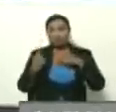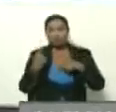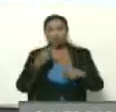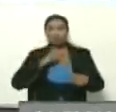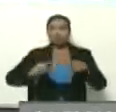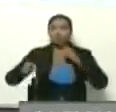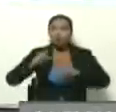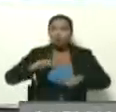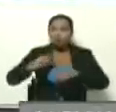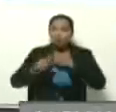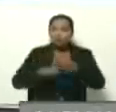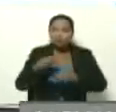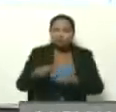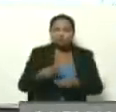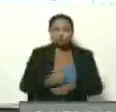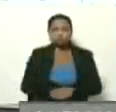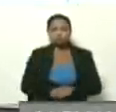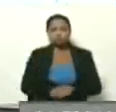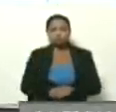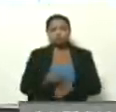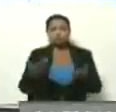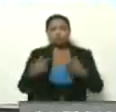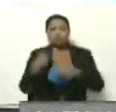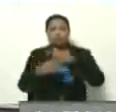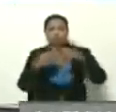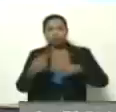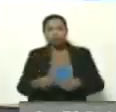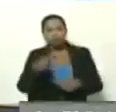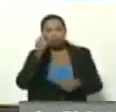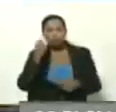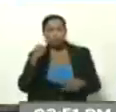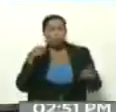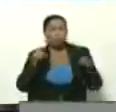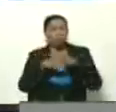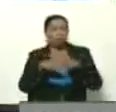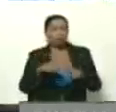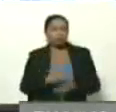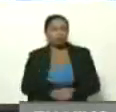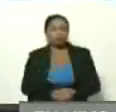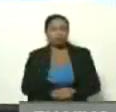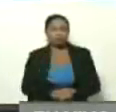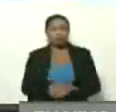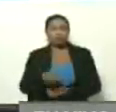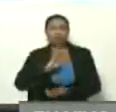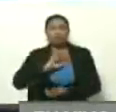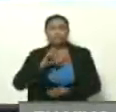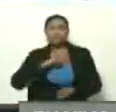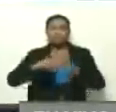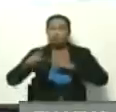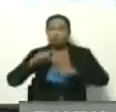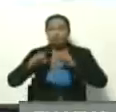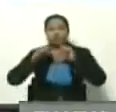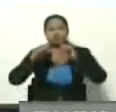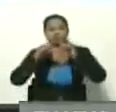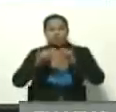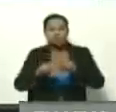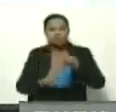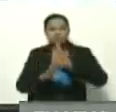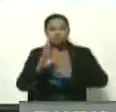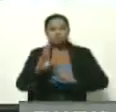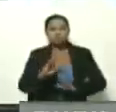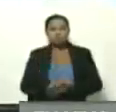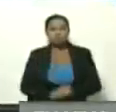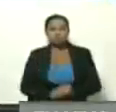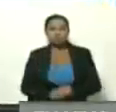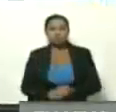orden que nos da a los revolucionarios, a las revolucionarias. Una orden para seguir avanzando. Siempre habrá